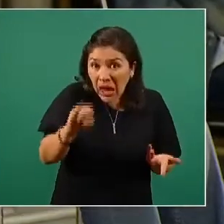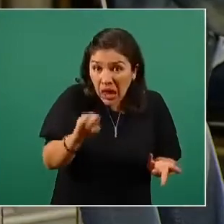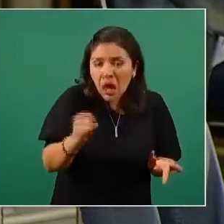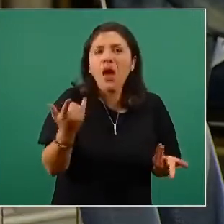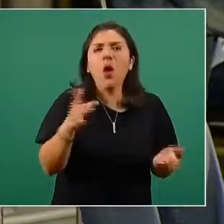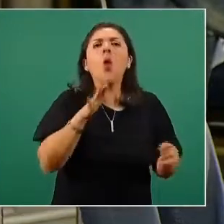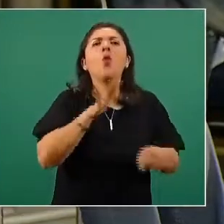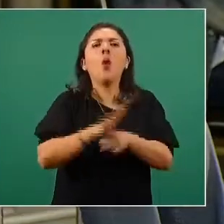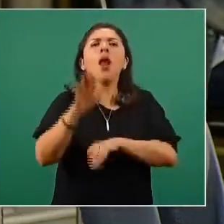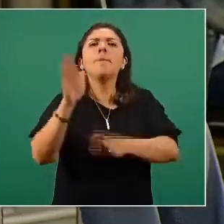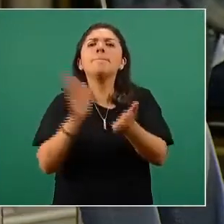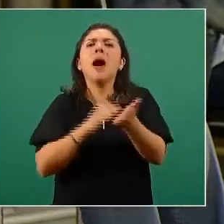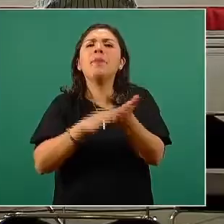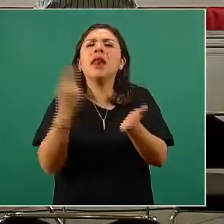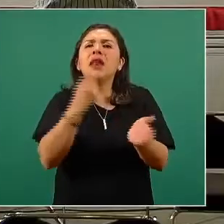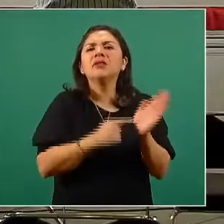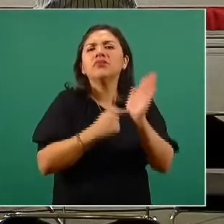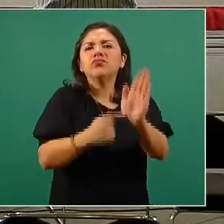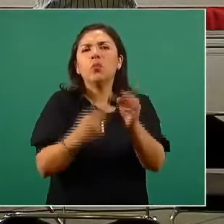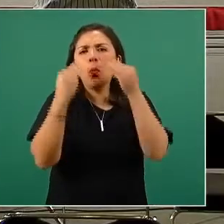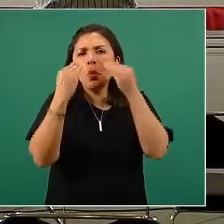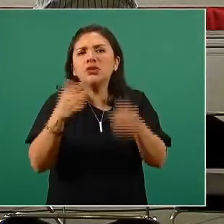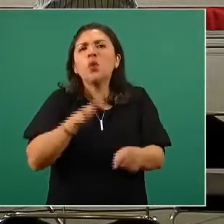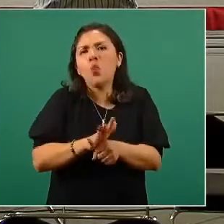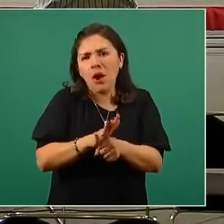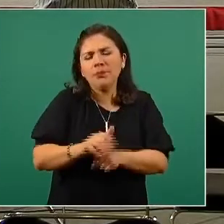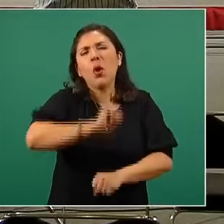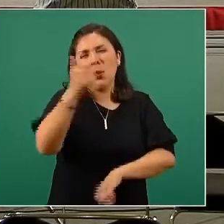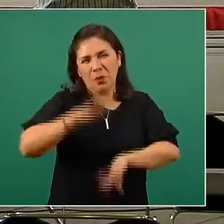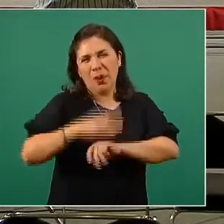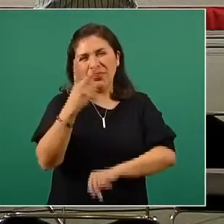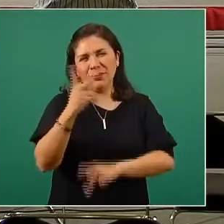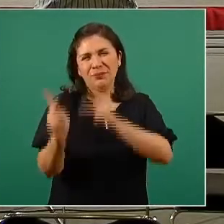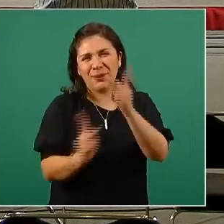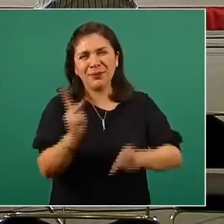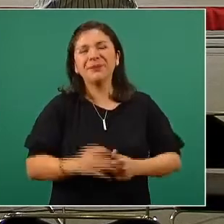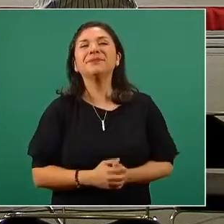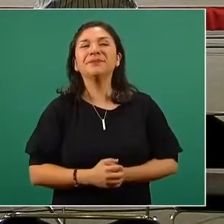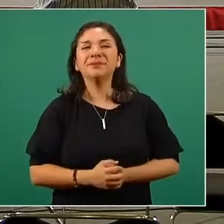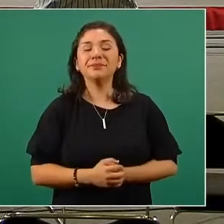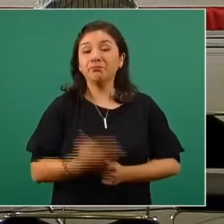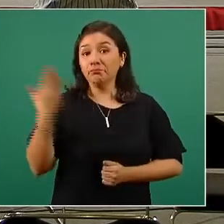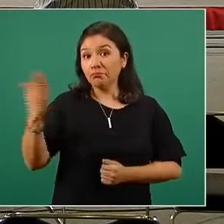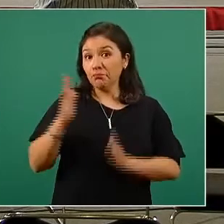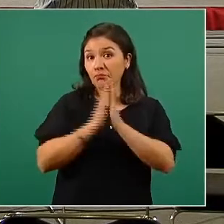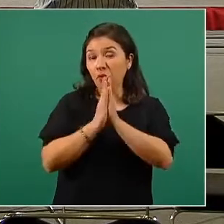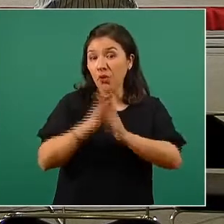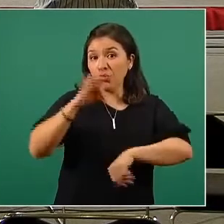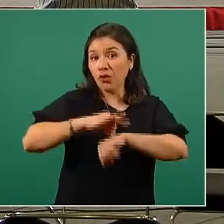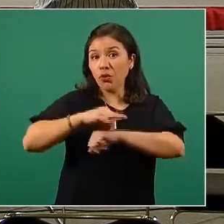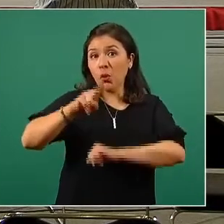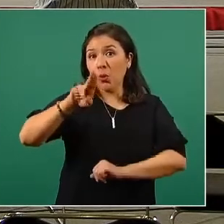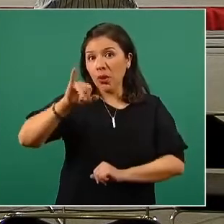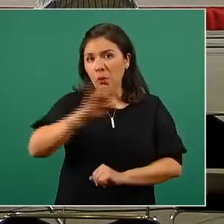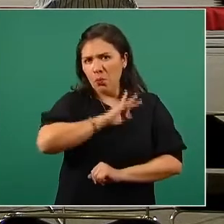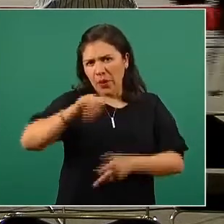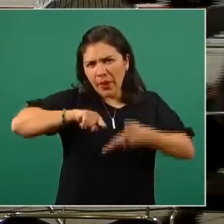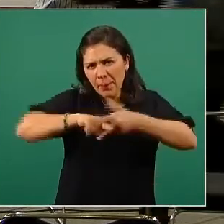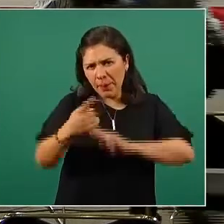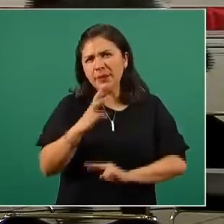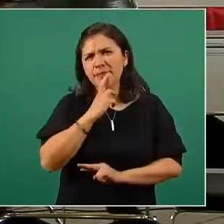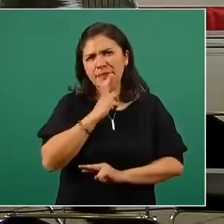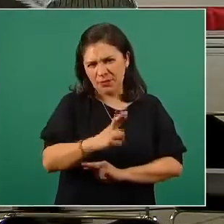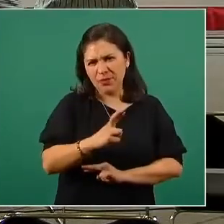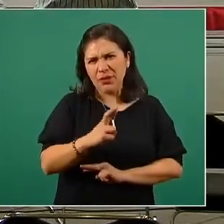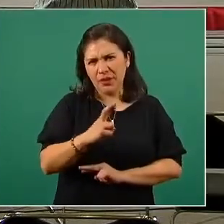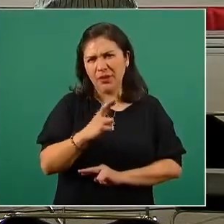documentos necesitan presentar, por favor? Y tengo otras 2 preguntas. Muy bien. Doctor Ruiz, si le parece, ¿podría usted empezando